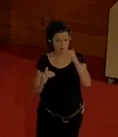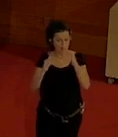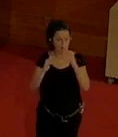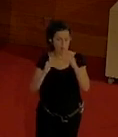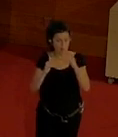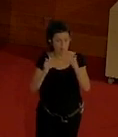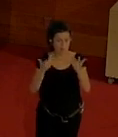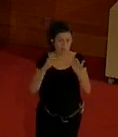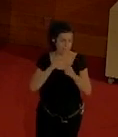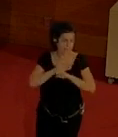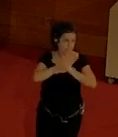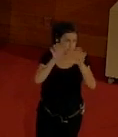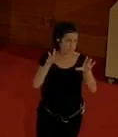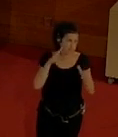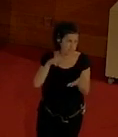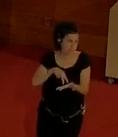presente